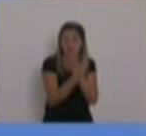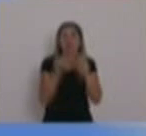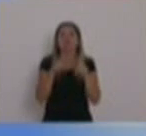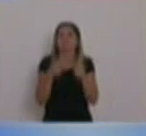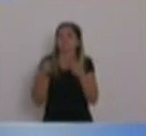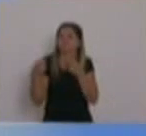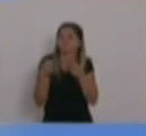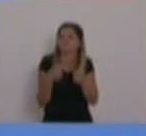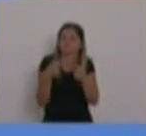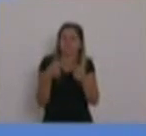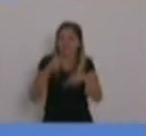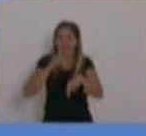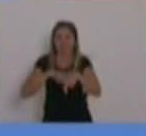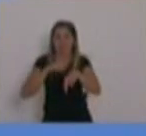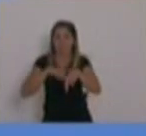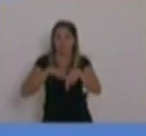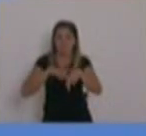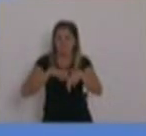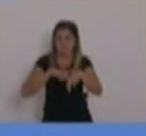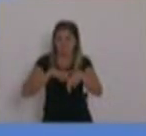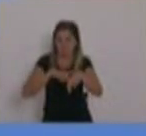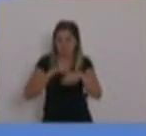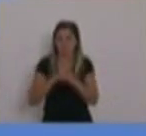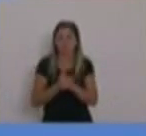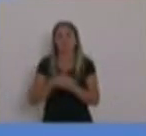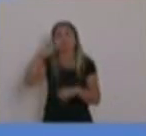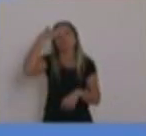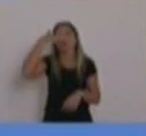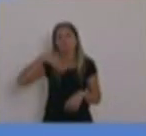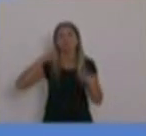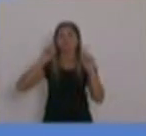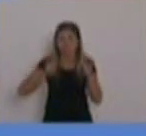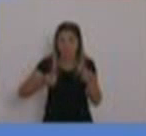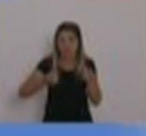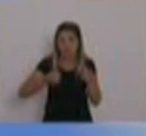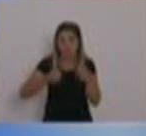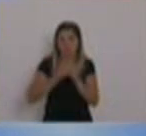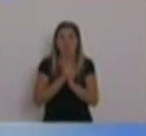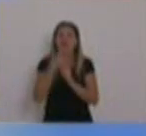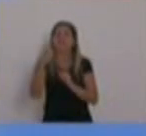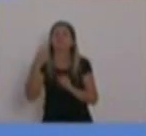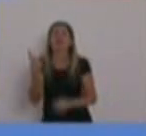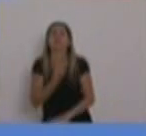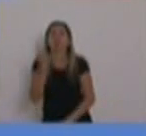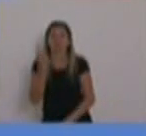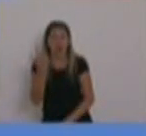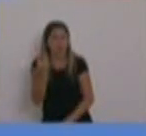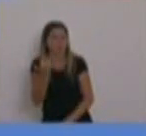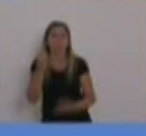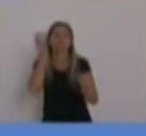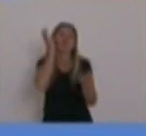se establecía esto. Antes ninguno de los otros 22, creo, acuerdos con el Fondo Monetario